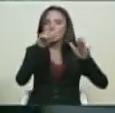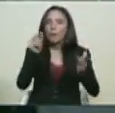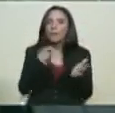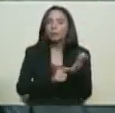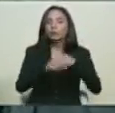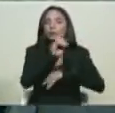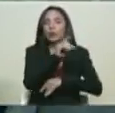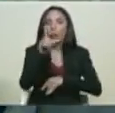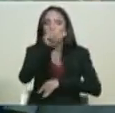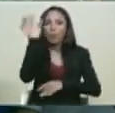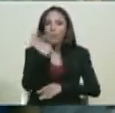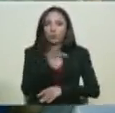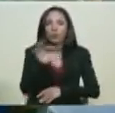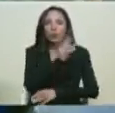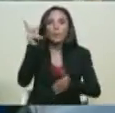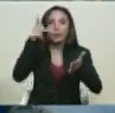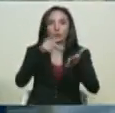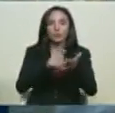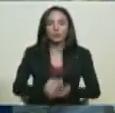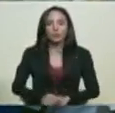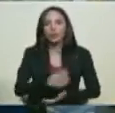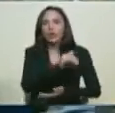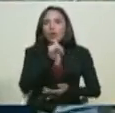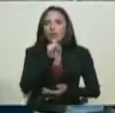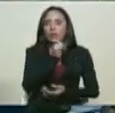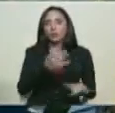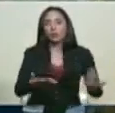46.01% de participación y una transmisión del